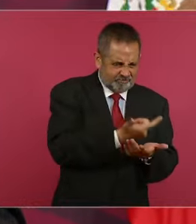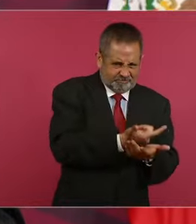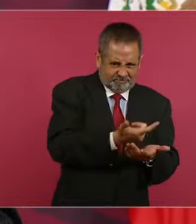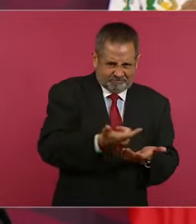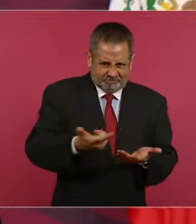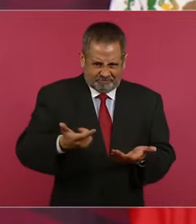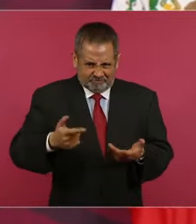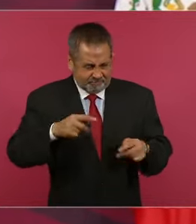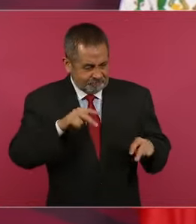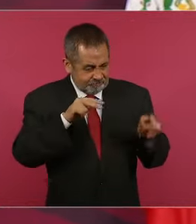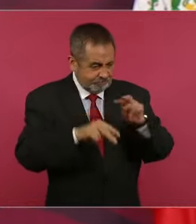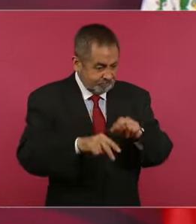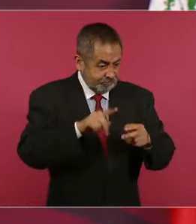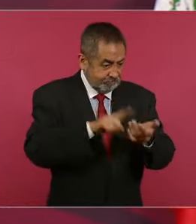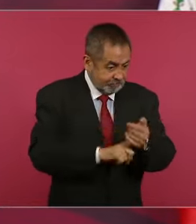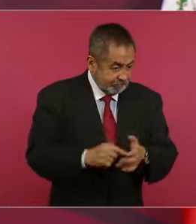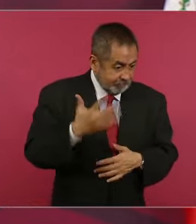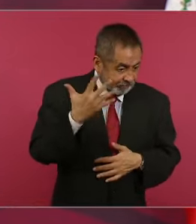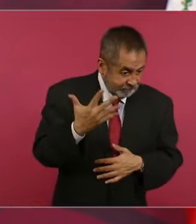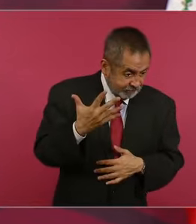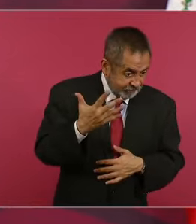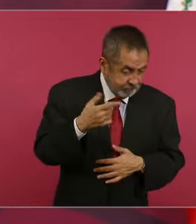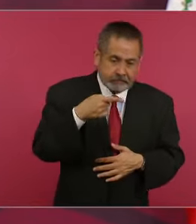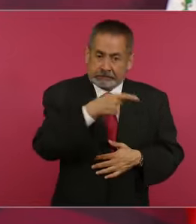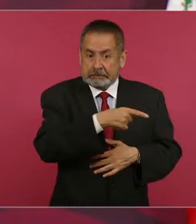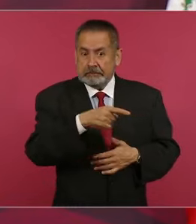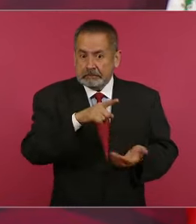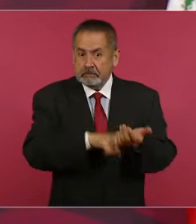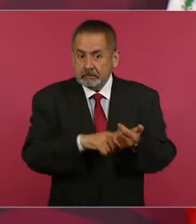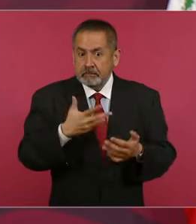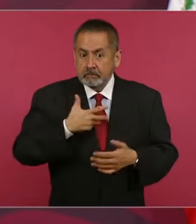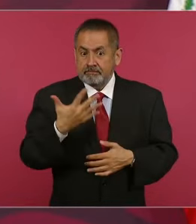pero no más de 5,